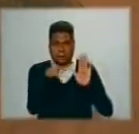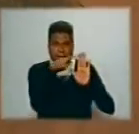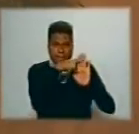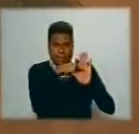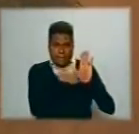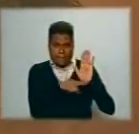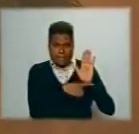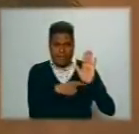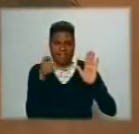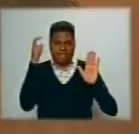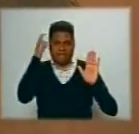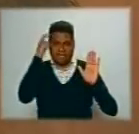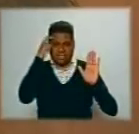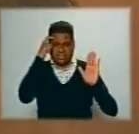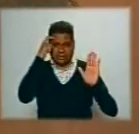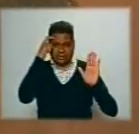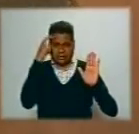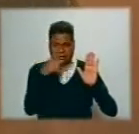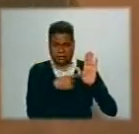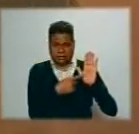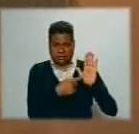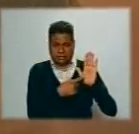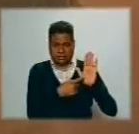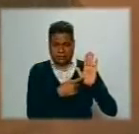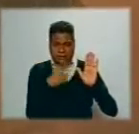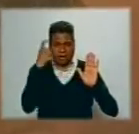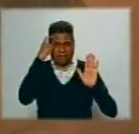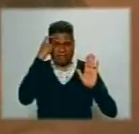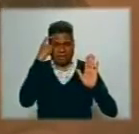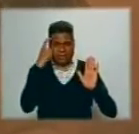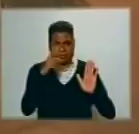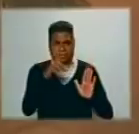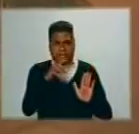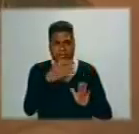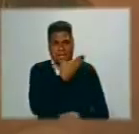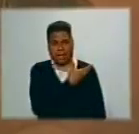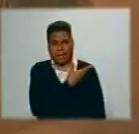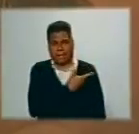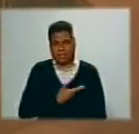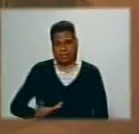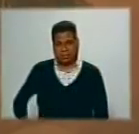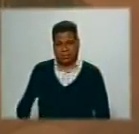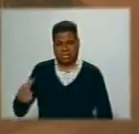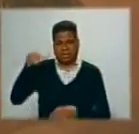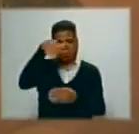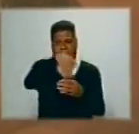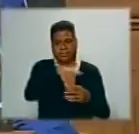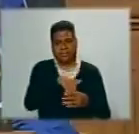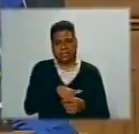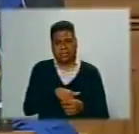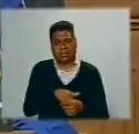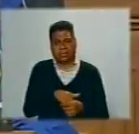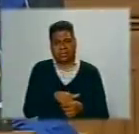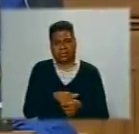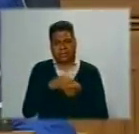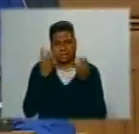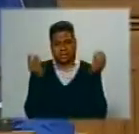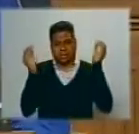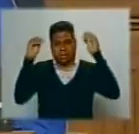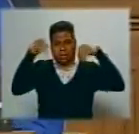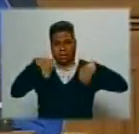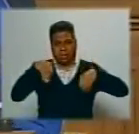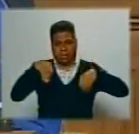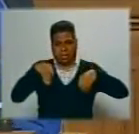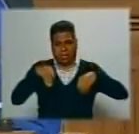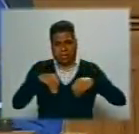como fecha para las elecciones presidenciales justamente la fecha que se había acordado, que se